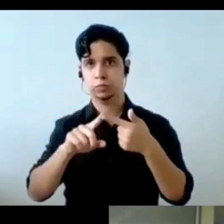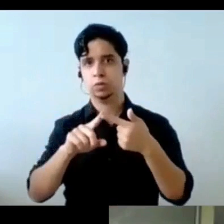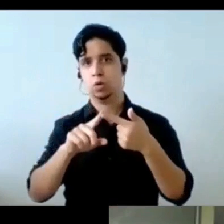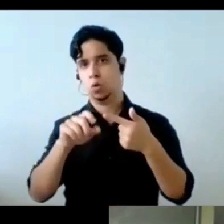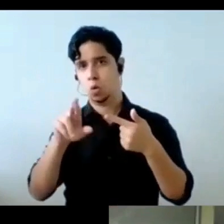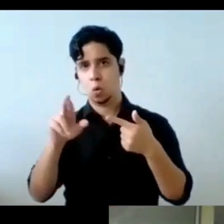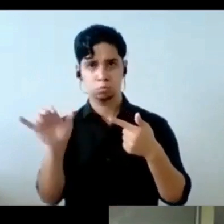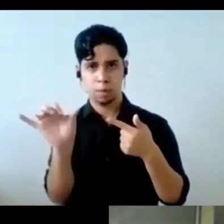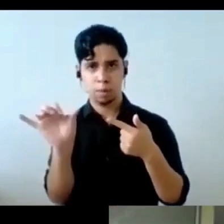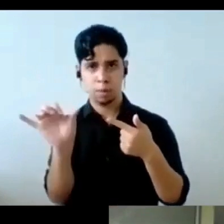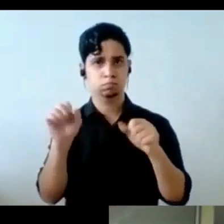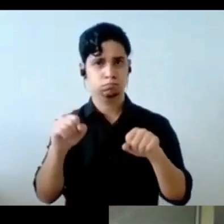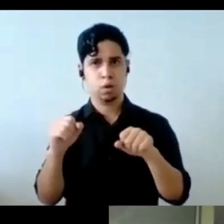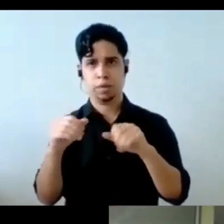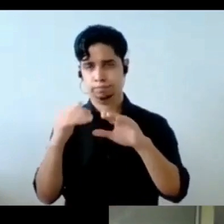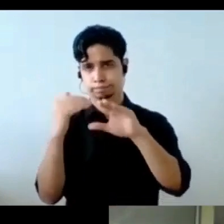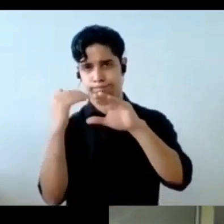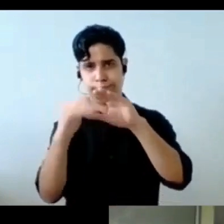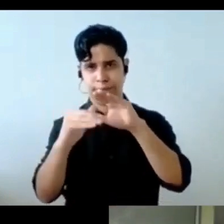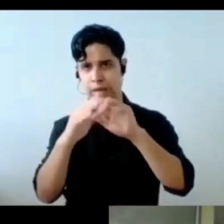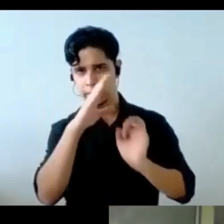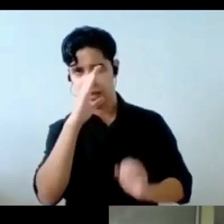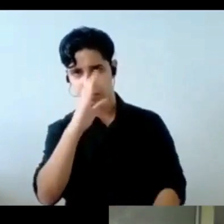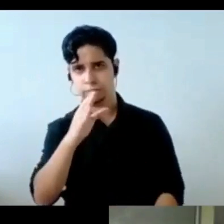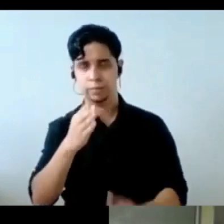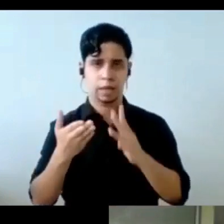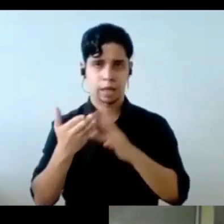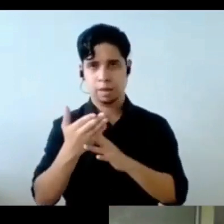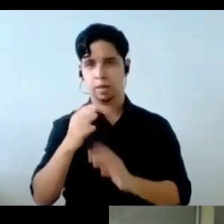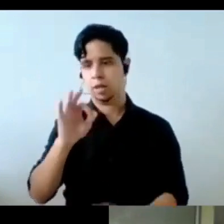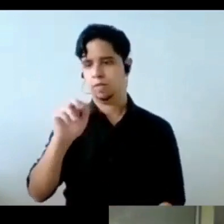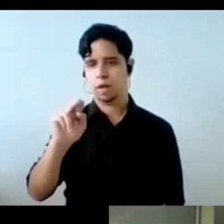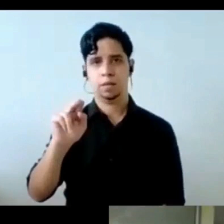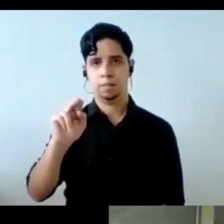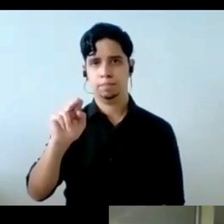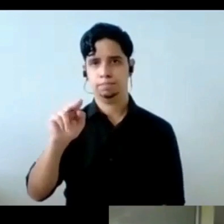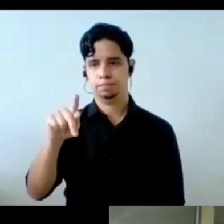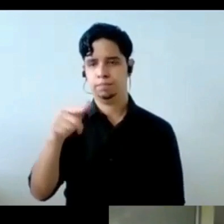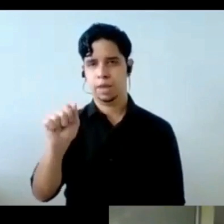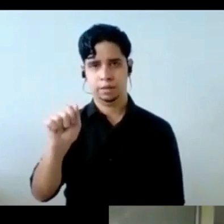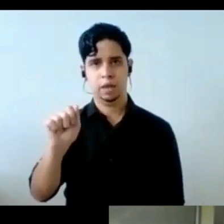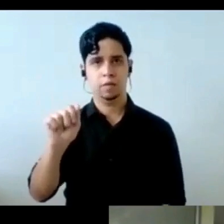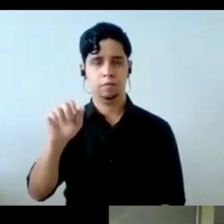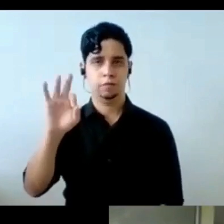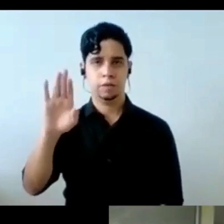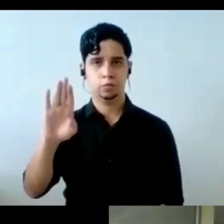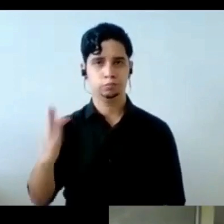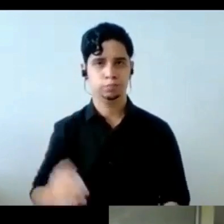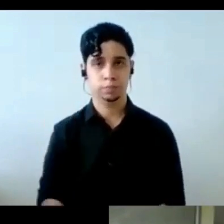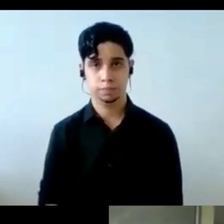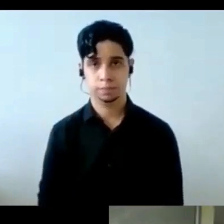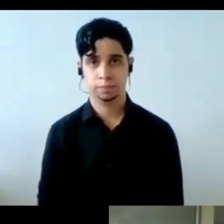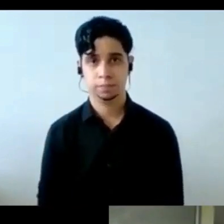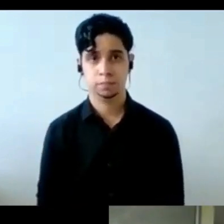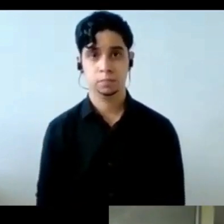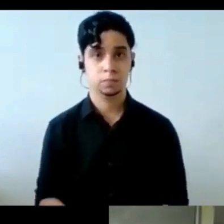o también pueden enviar un mensaje directo a través de la página del fanpage de Facebook. Así que, y bueno, espérate, antes